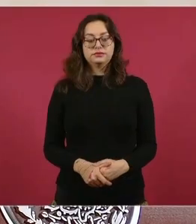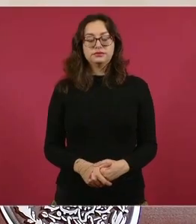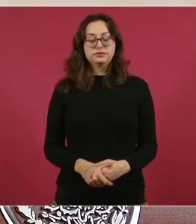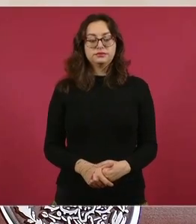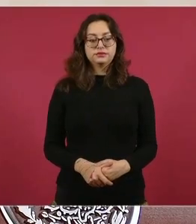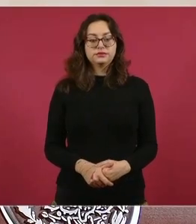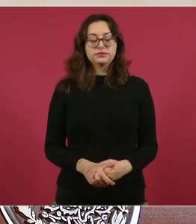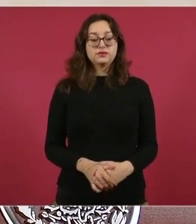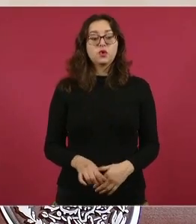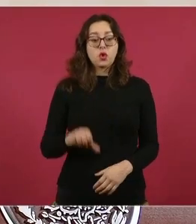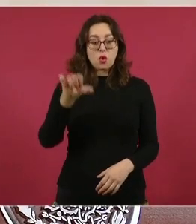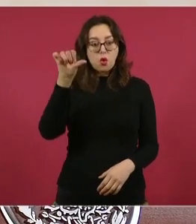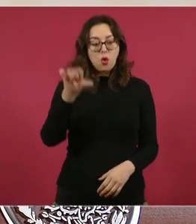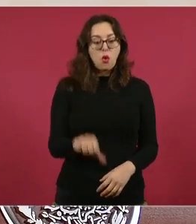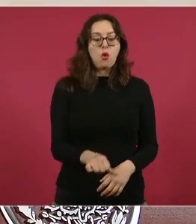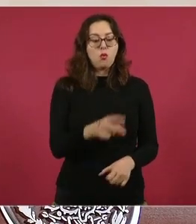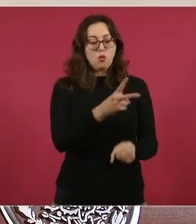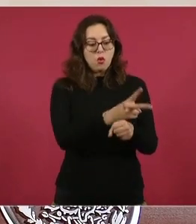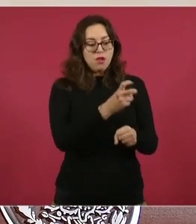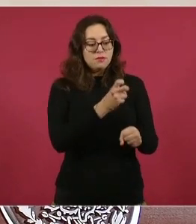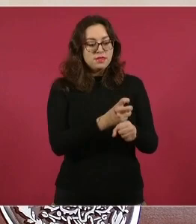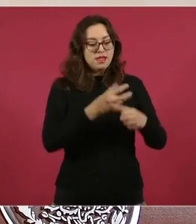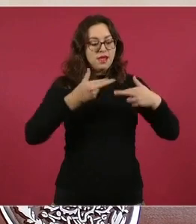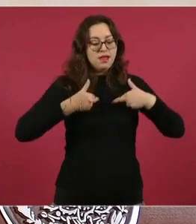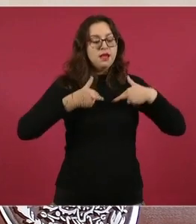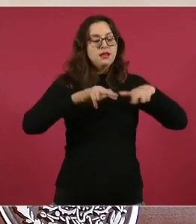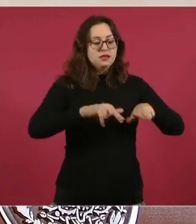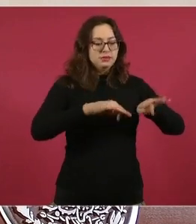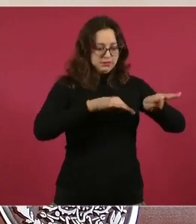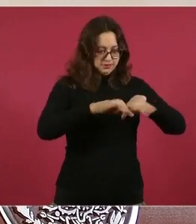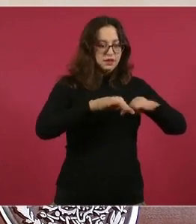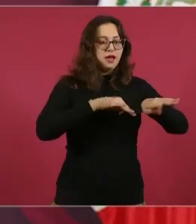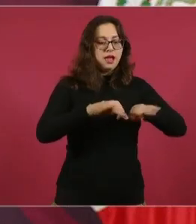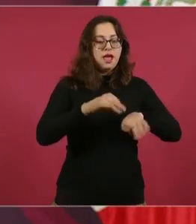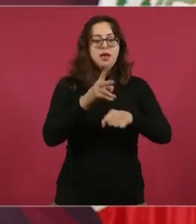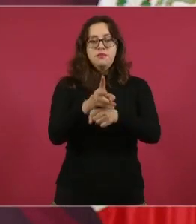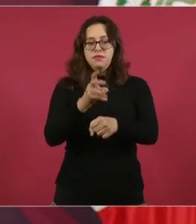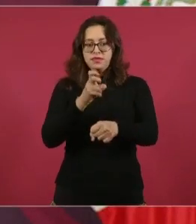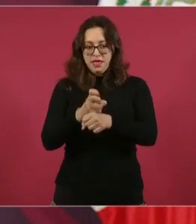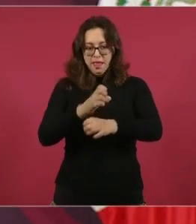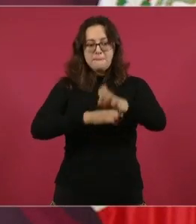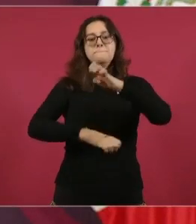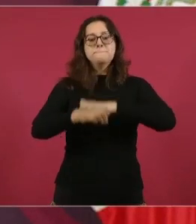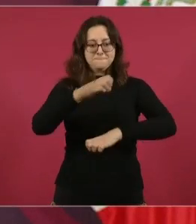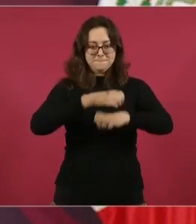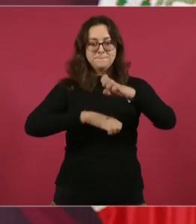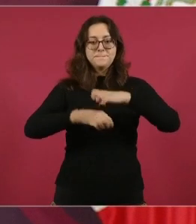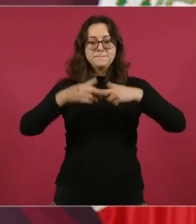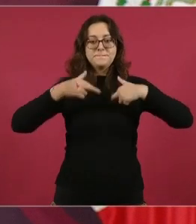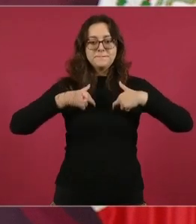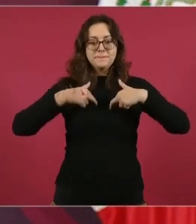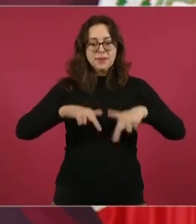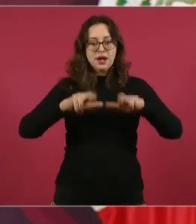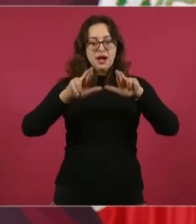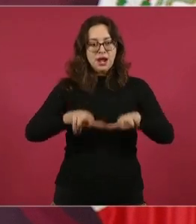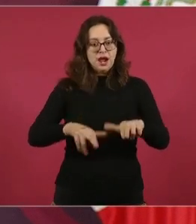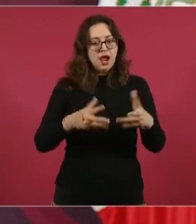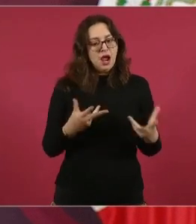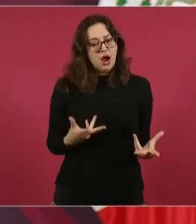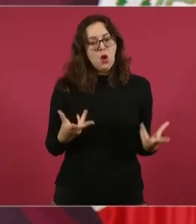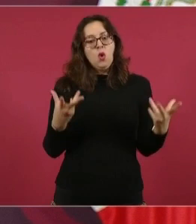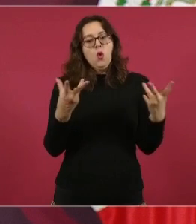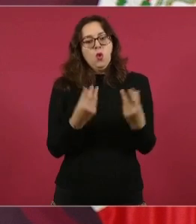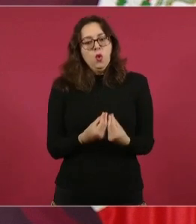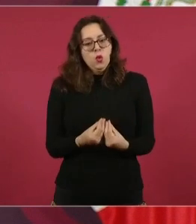representantes del sector obrero y del sector empresarial para que nos acompañen